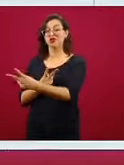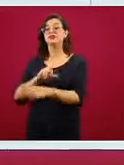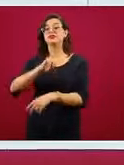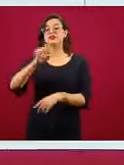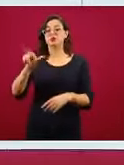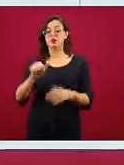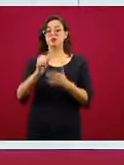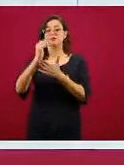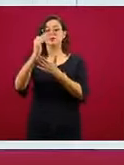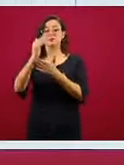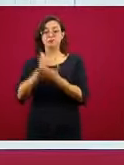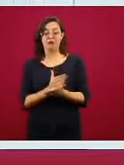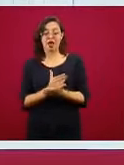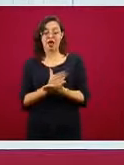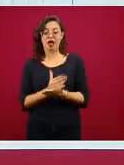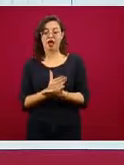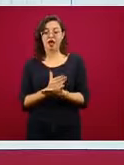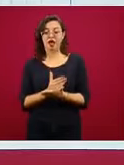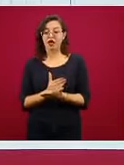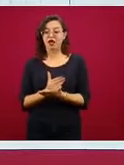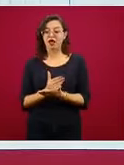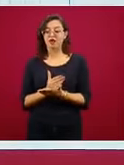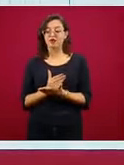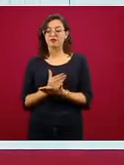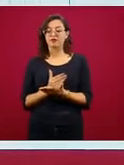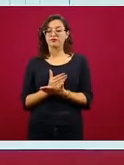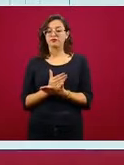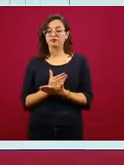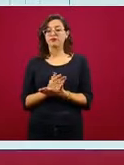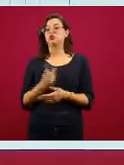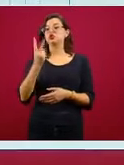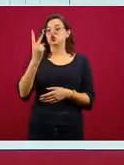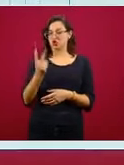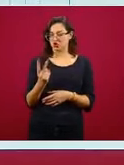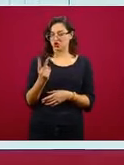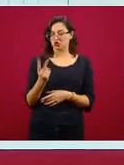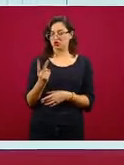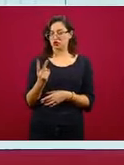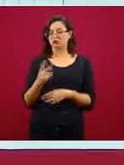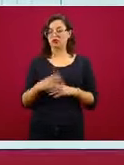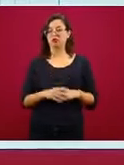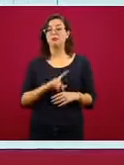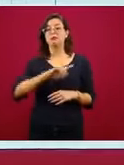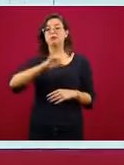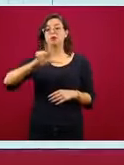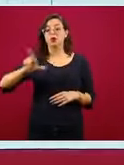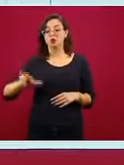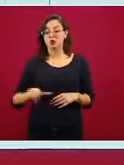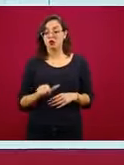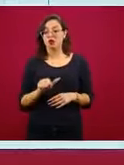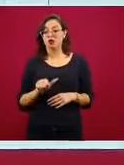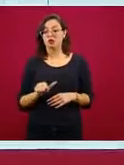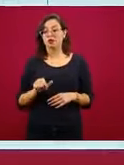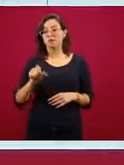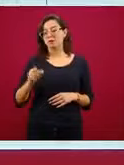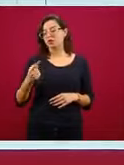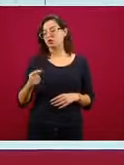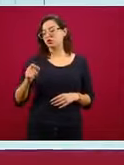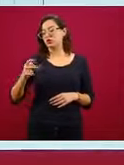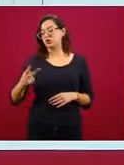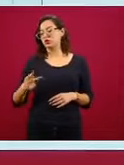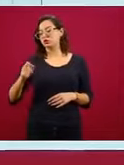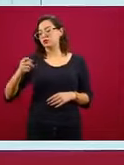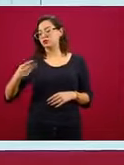17, 18, 19, 20 de junio, estaba en casi 2. Pero posteriormente, 21,